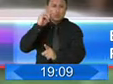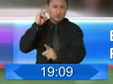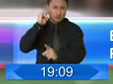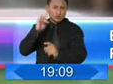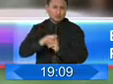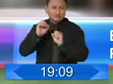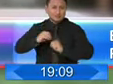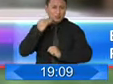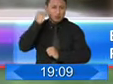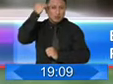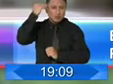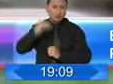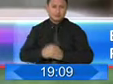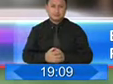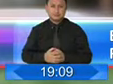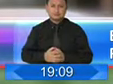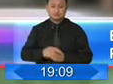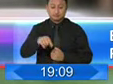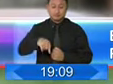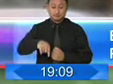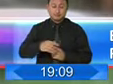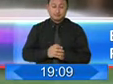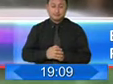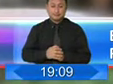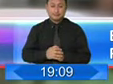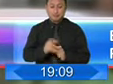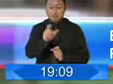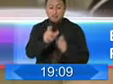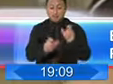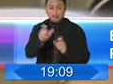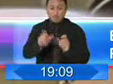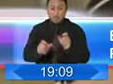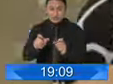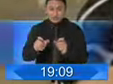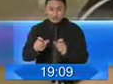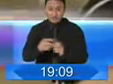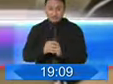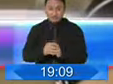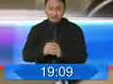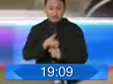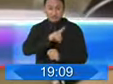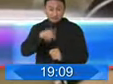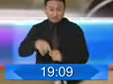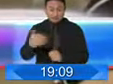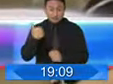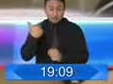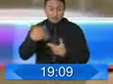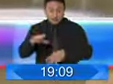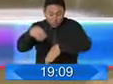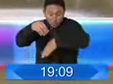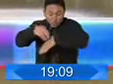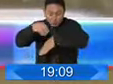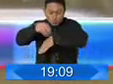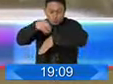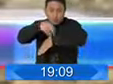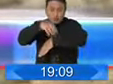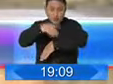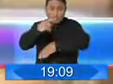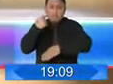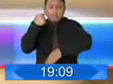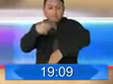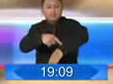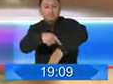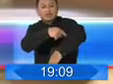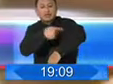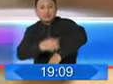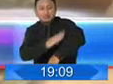y adultos. Aquí la mayoría de las personas lo hace, o sea, tenemos hasta erupciones en la piel. Pues mire, todo eso yo